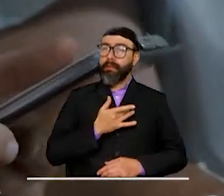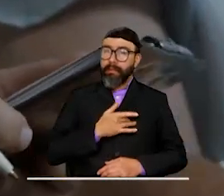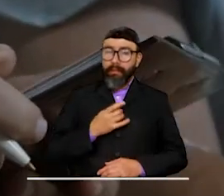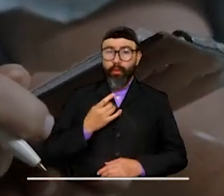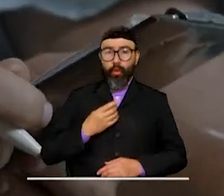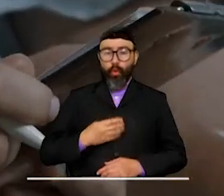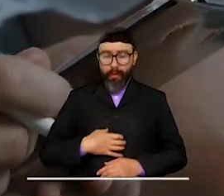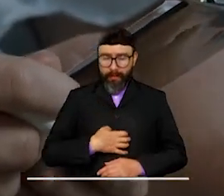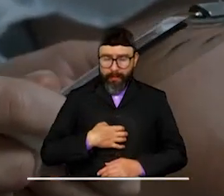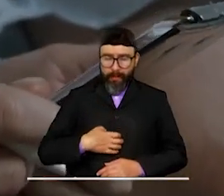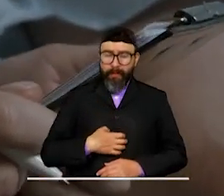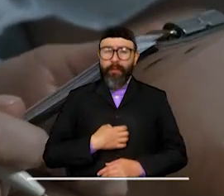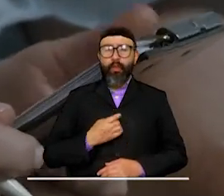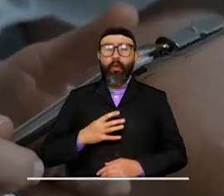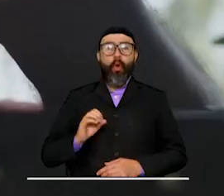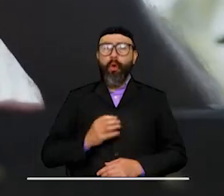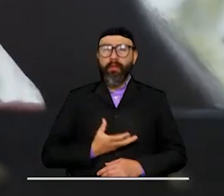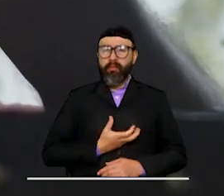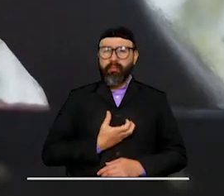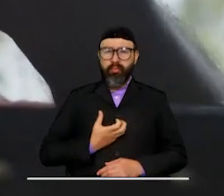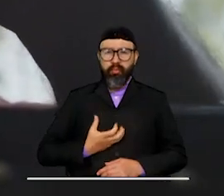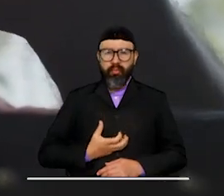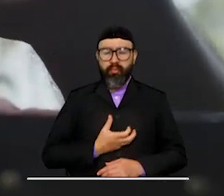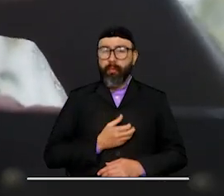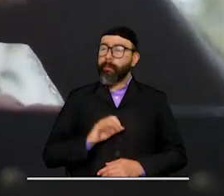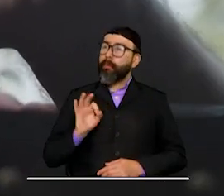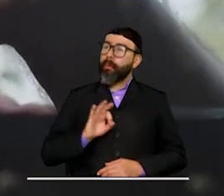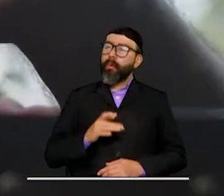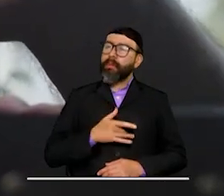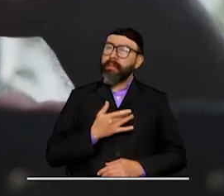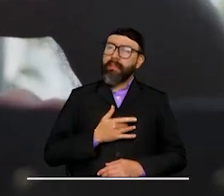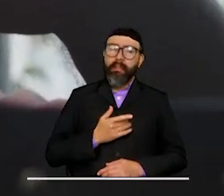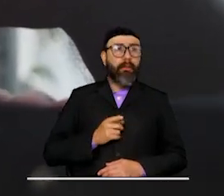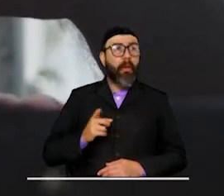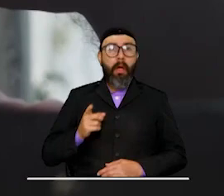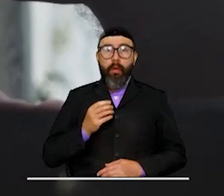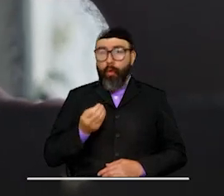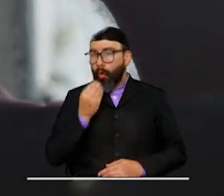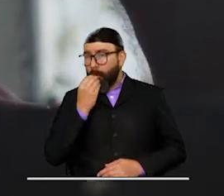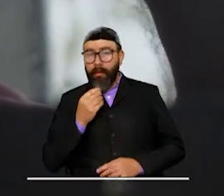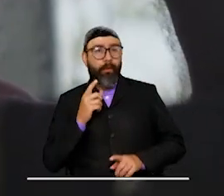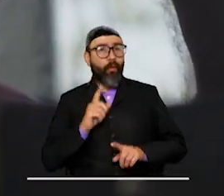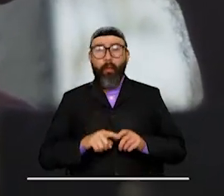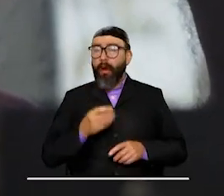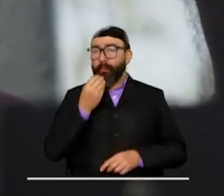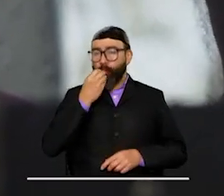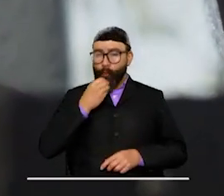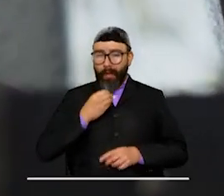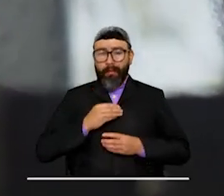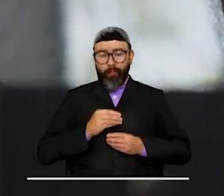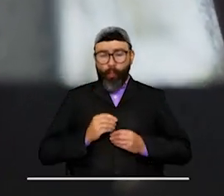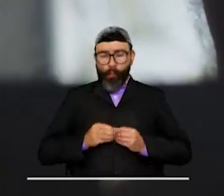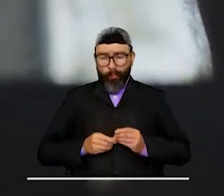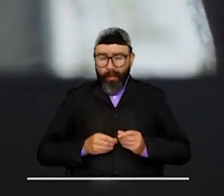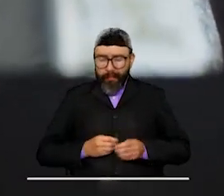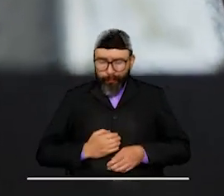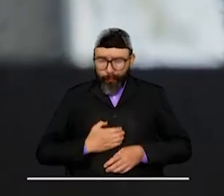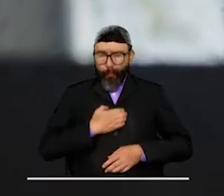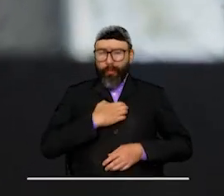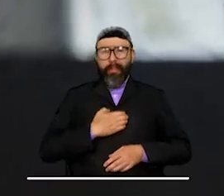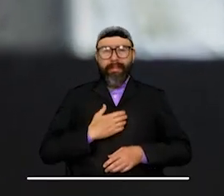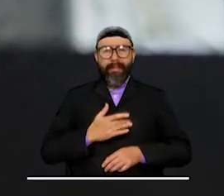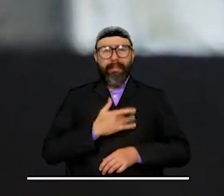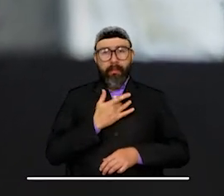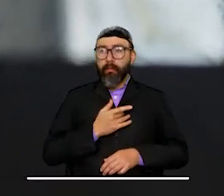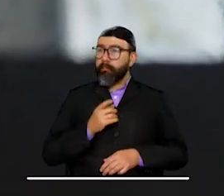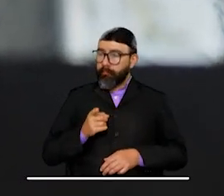del estómago o ardor, o sensación de que la comida no se puede digerir bien y que se va a regresar. Esos son los